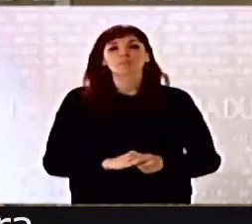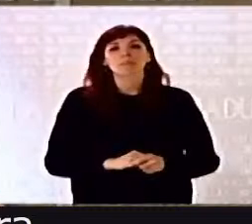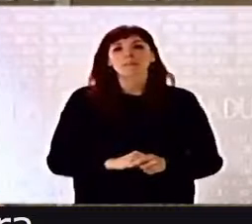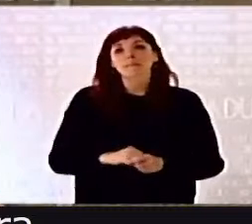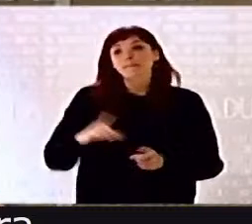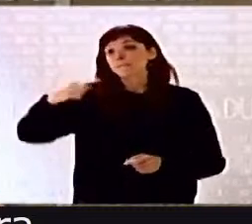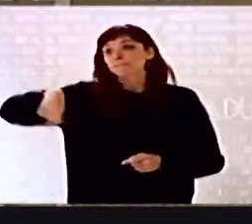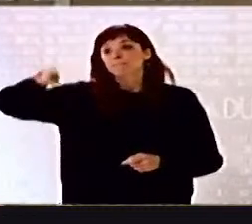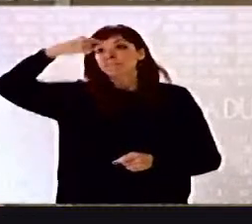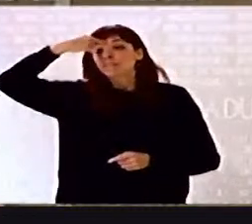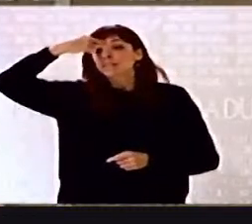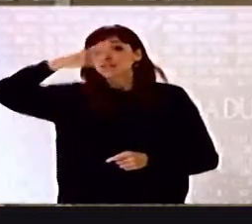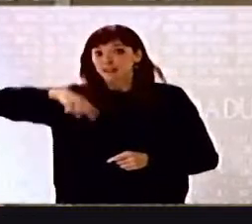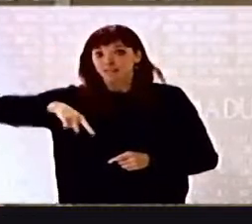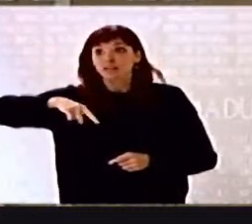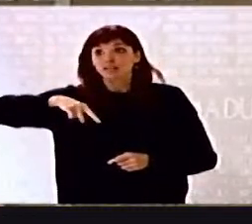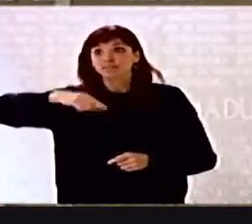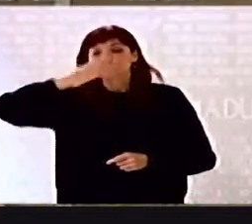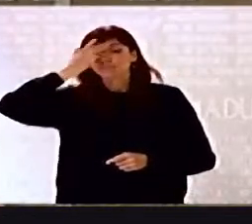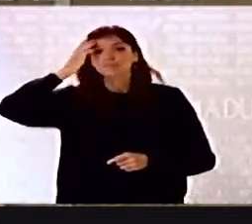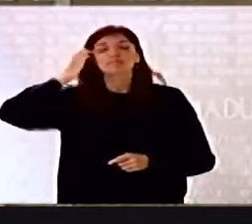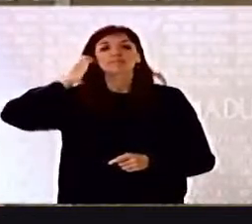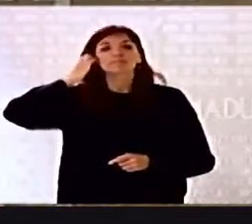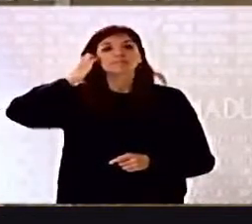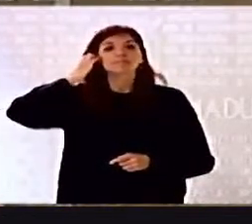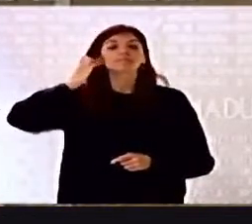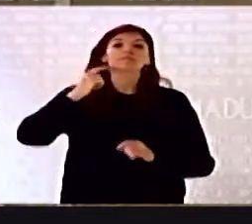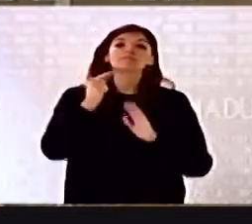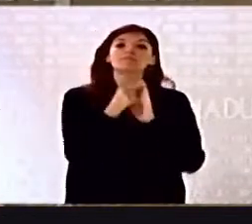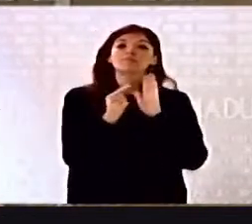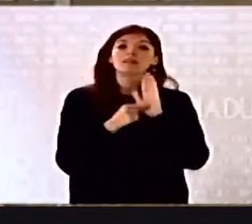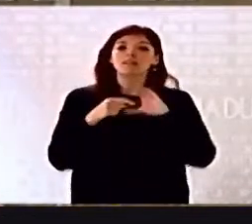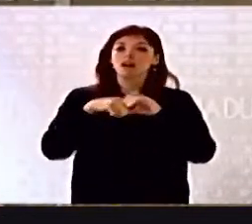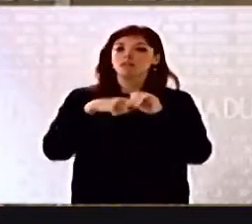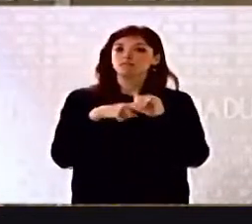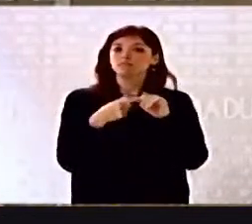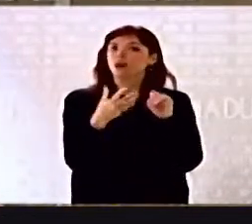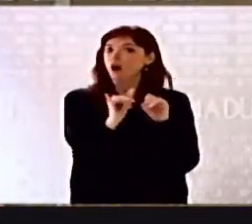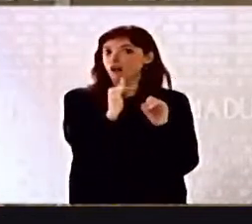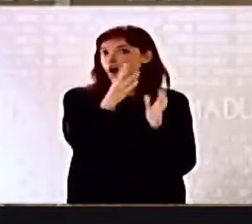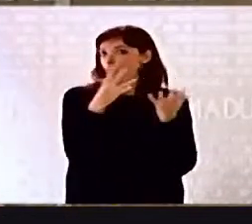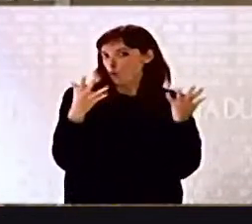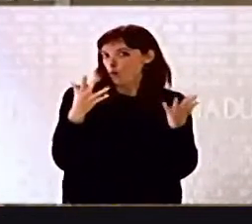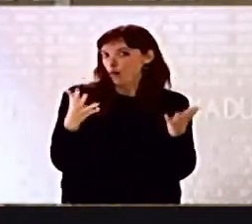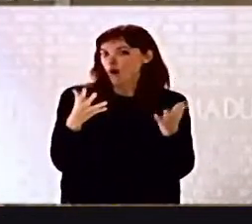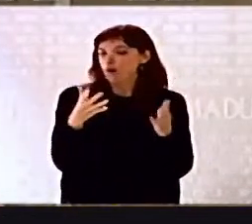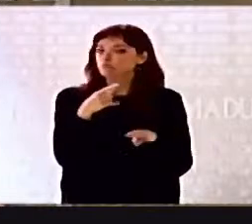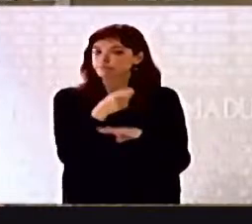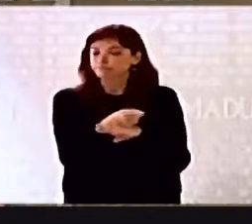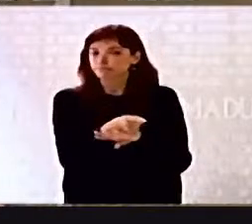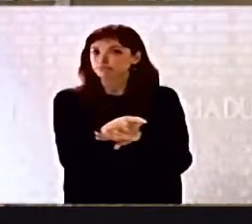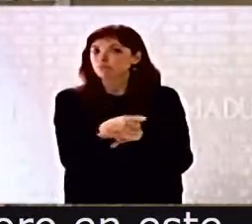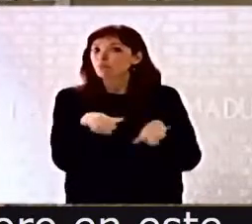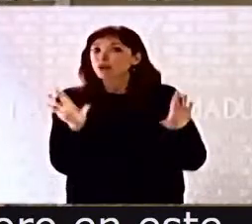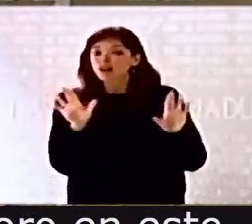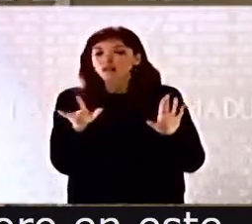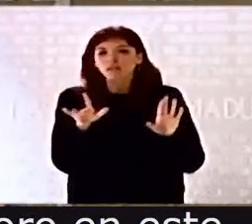Saben que Almendralejo tiene medidas de aforo en este momento, pero a pesar de